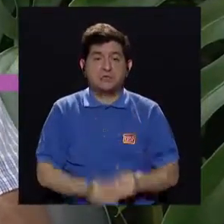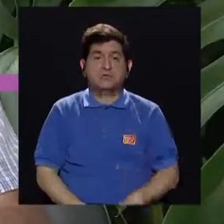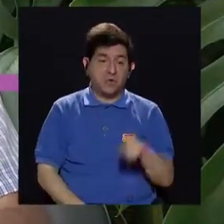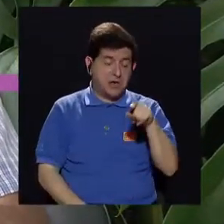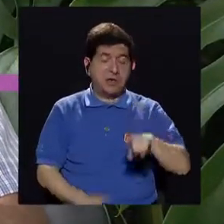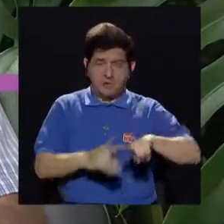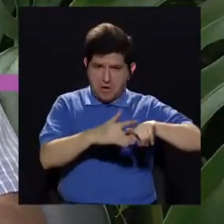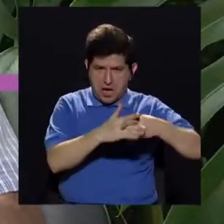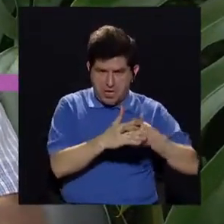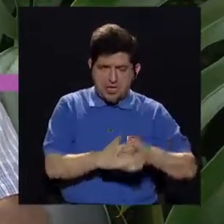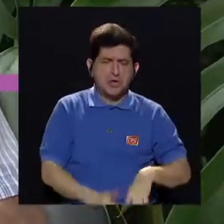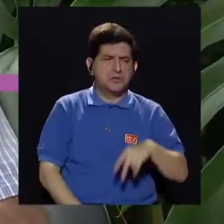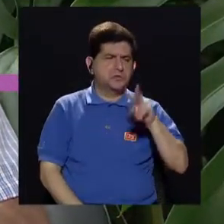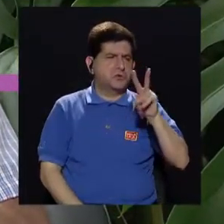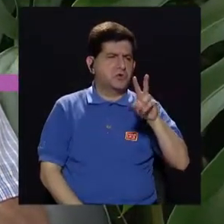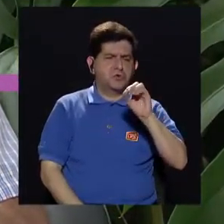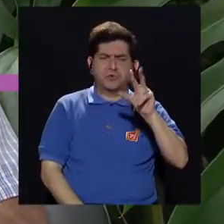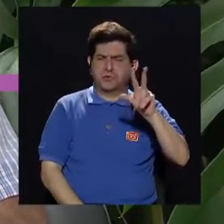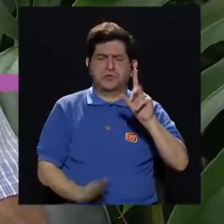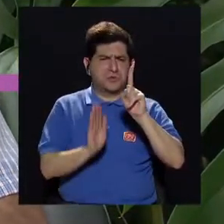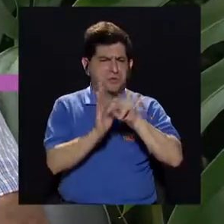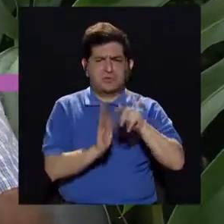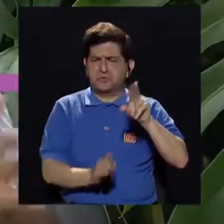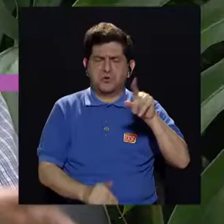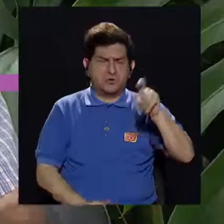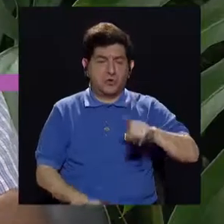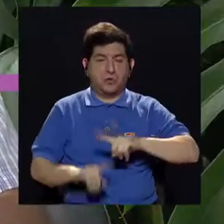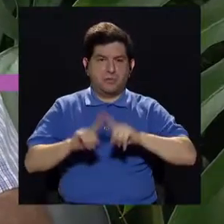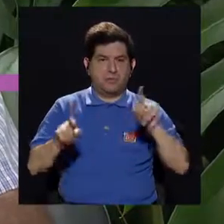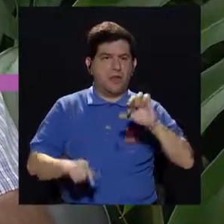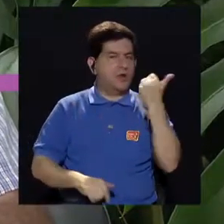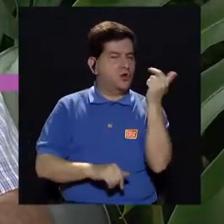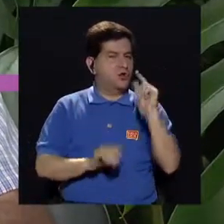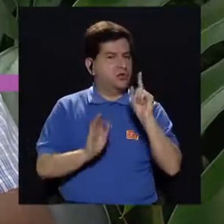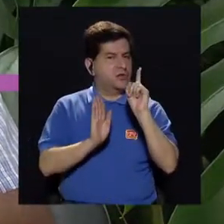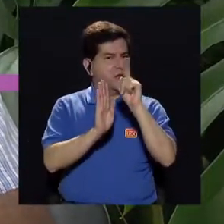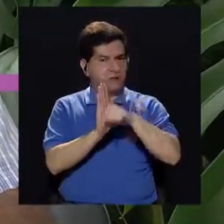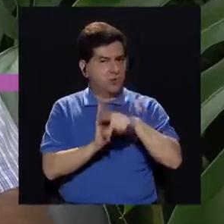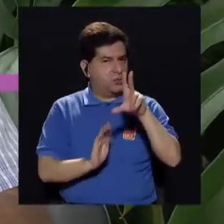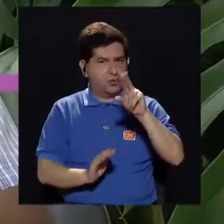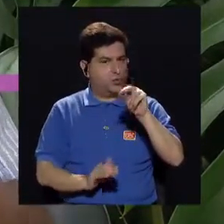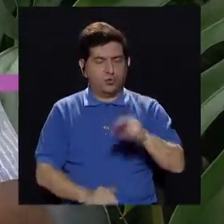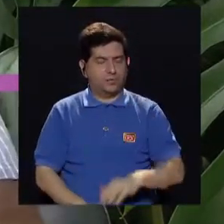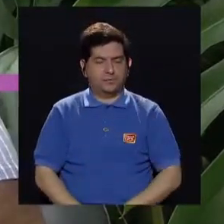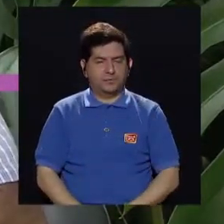pero es muy fácil. Eso no le va a quitar ni 2 ni 3 minutos. Pero ya 10 minutos de estiramiento, más bien,